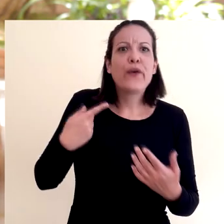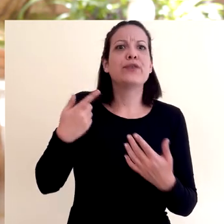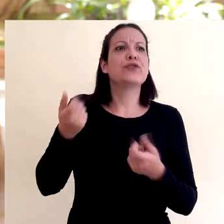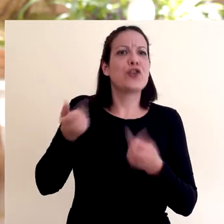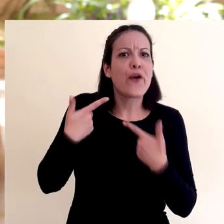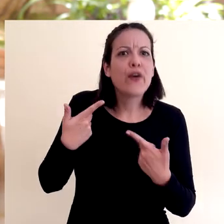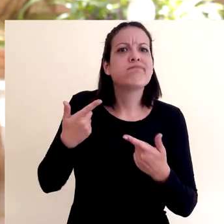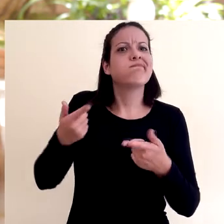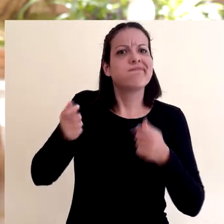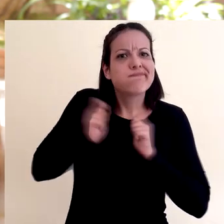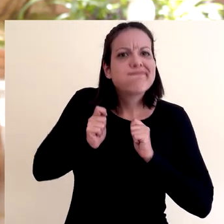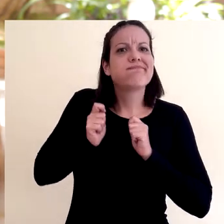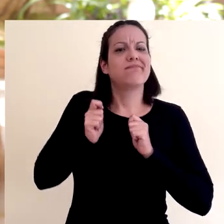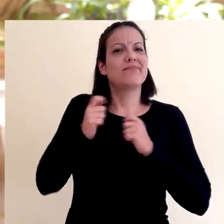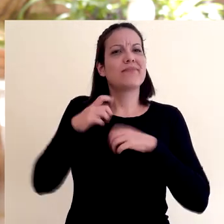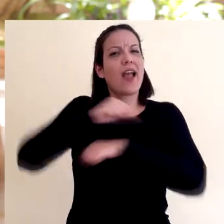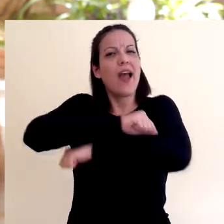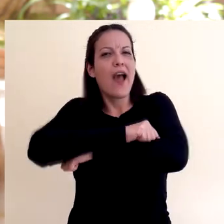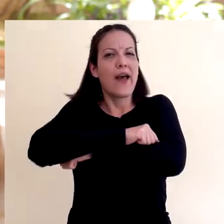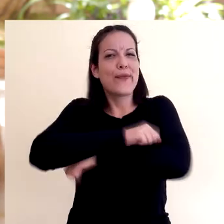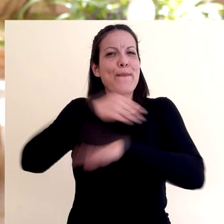me regaló una actitud más empática.